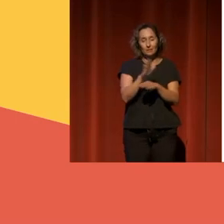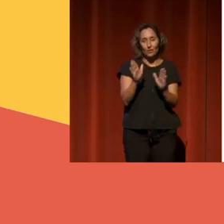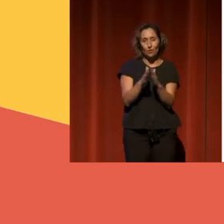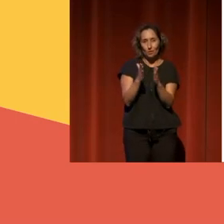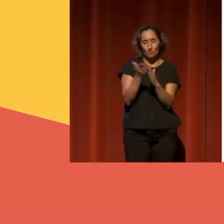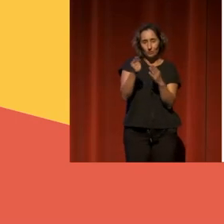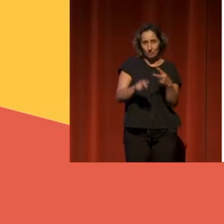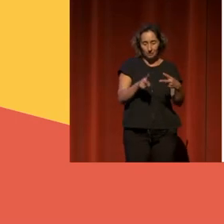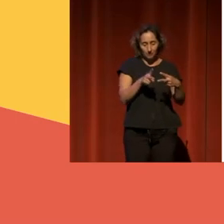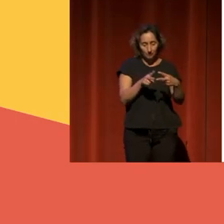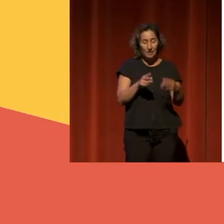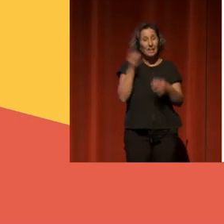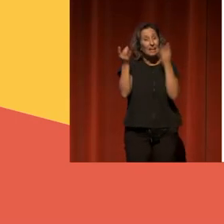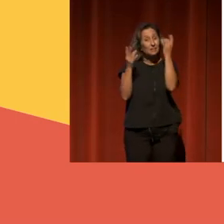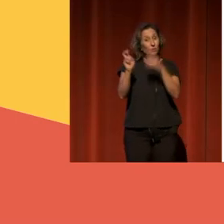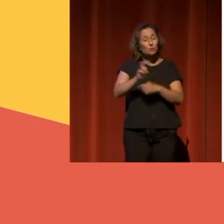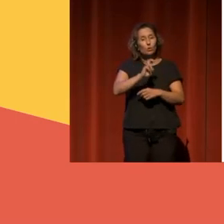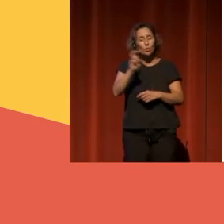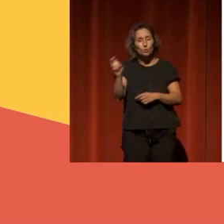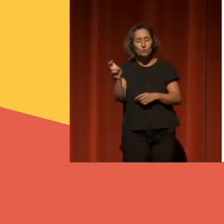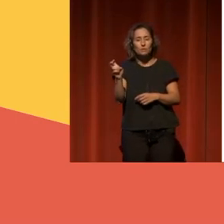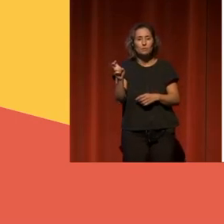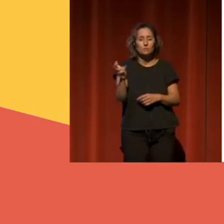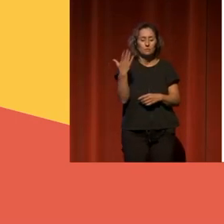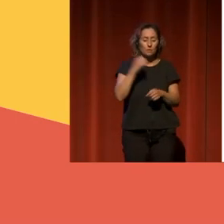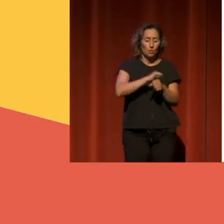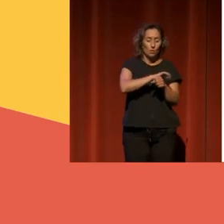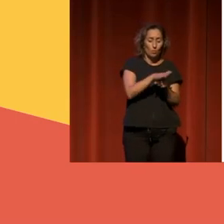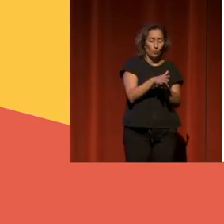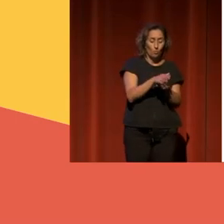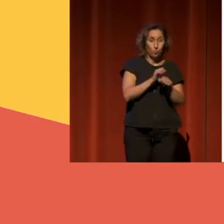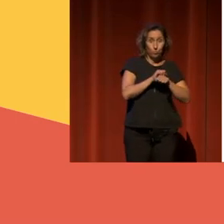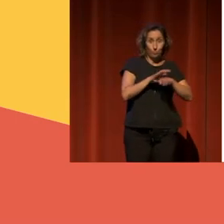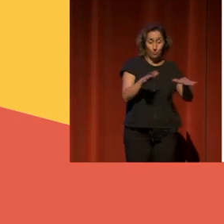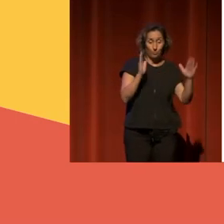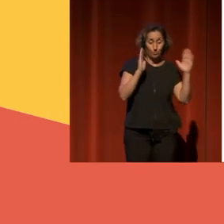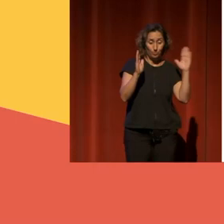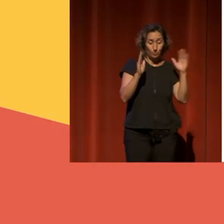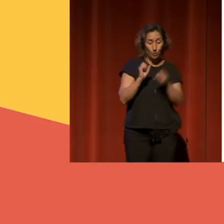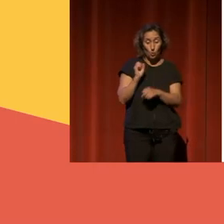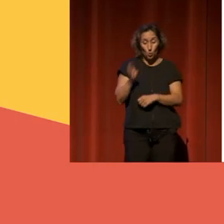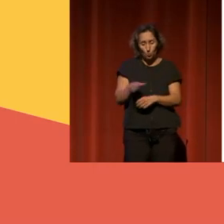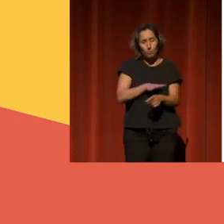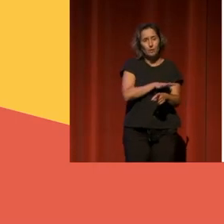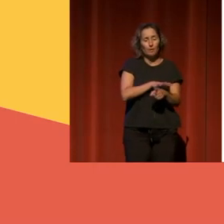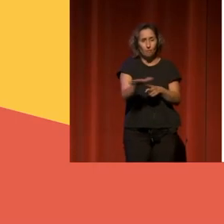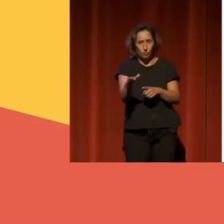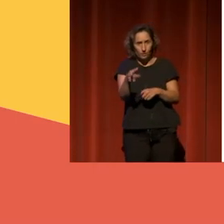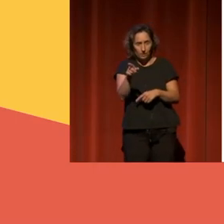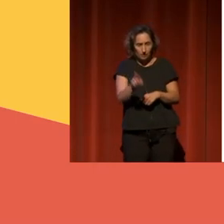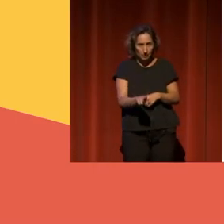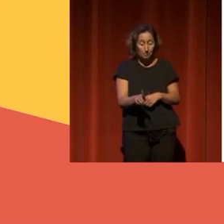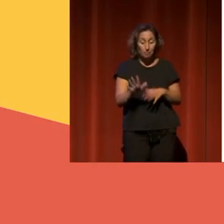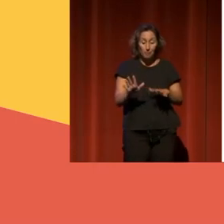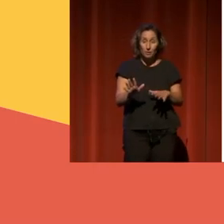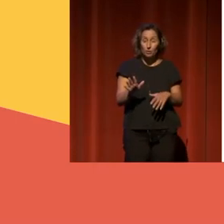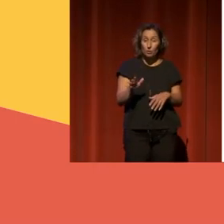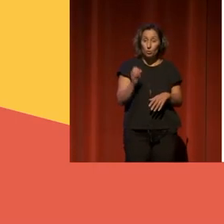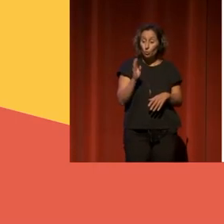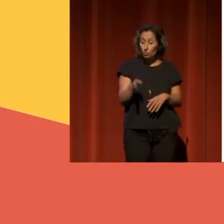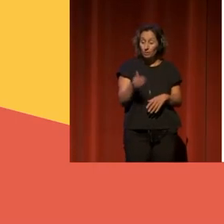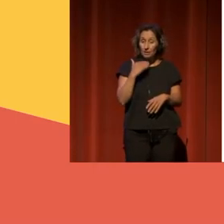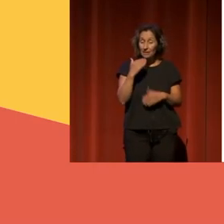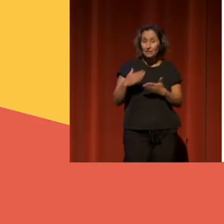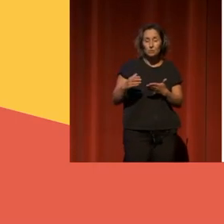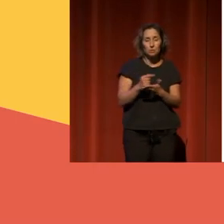En cuanto a otras actividades, pues bueno, sí que comentar que la pandemia COVID sí que ha influido en los clubes de lectura, pero casi todos pudieron continuar la actividad